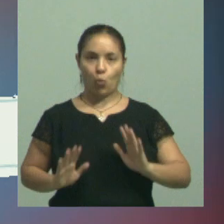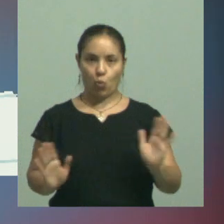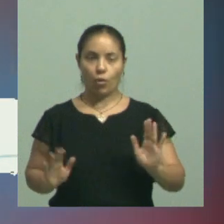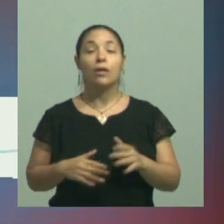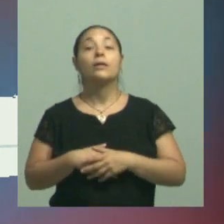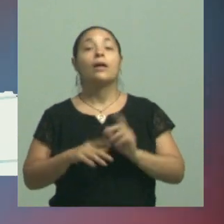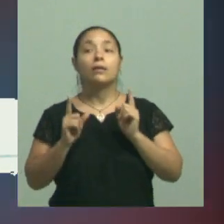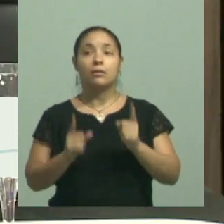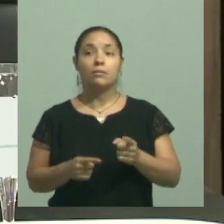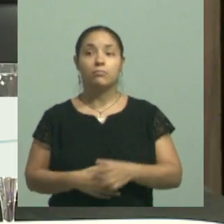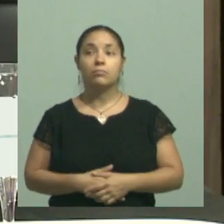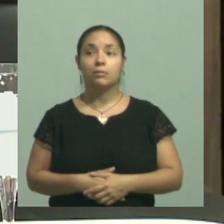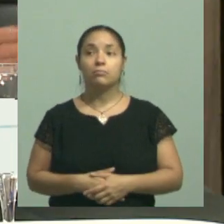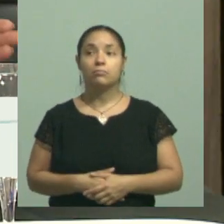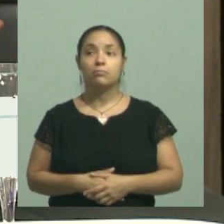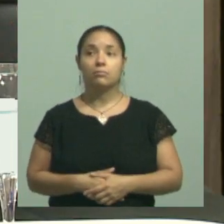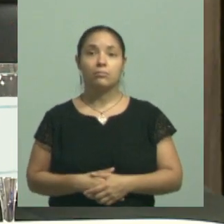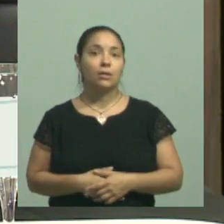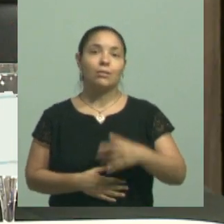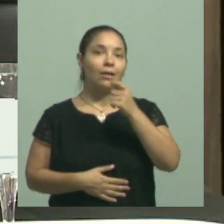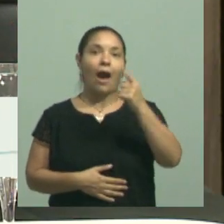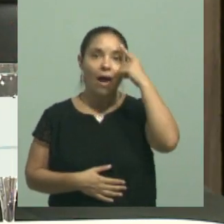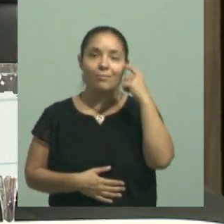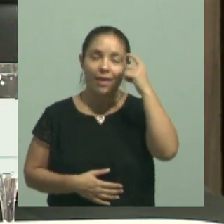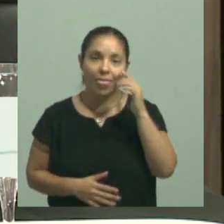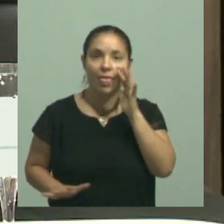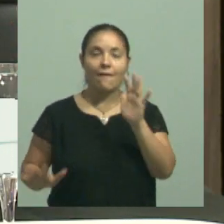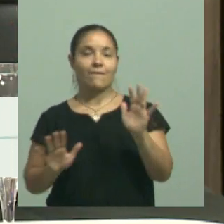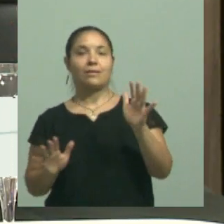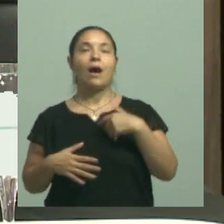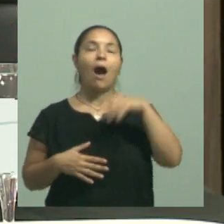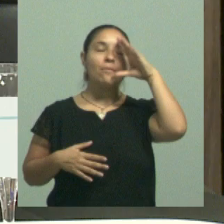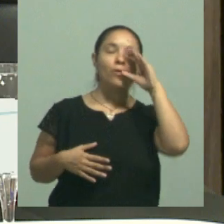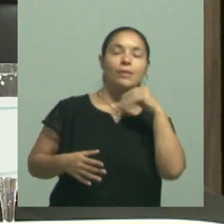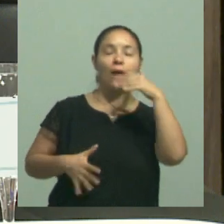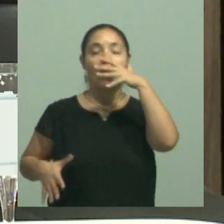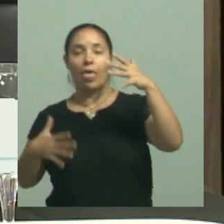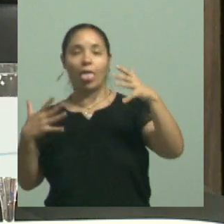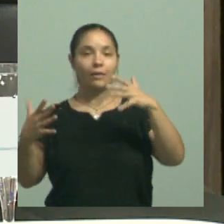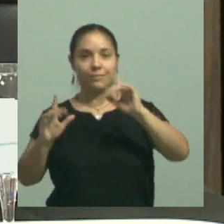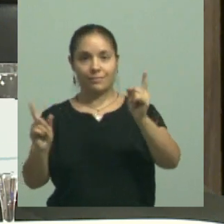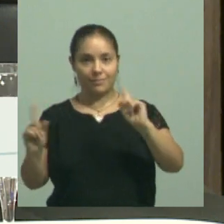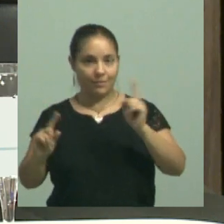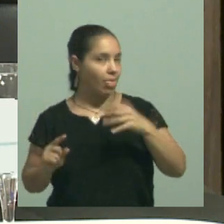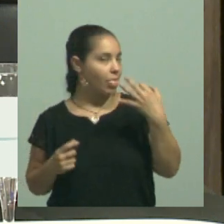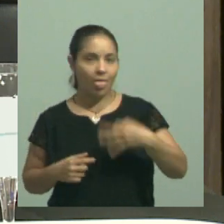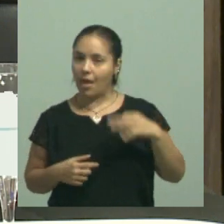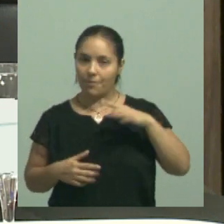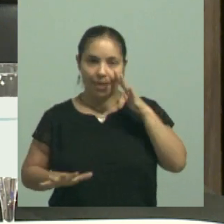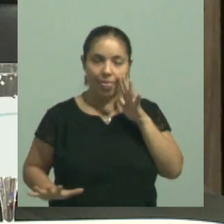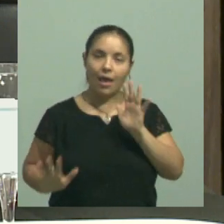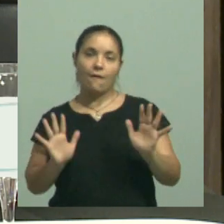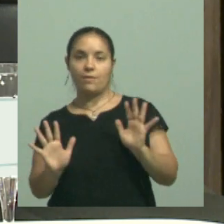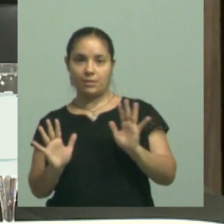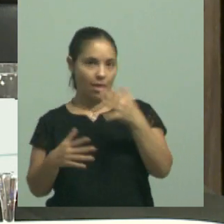y deciden defenderse, bueno, hay que defenderse. No es que te quedas a la mitad, que no me acuerdo, que hay que defenderse. Y primero saber de que muchas